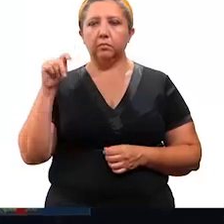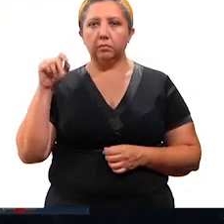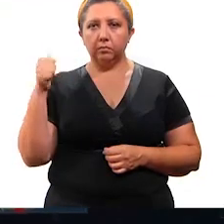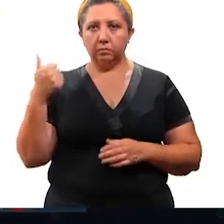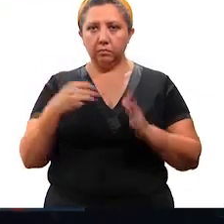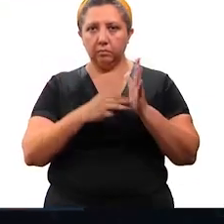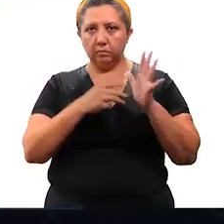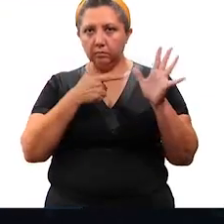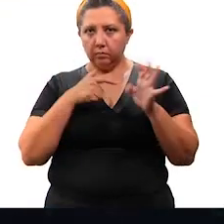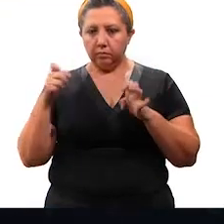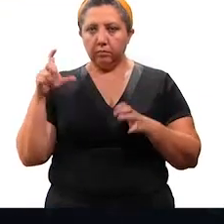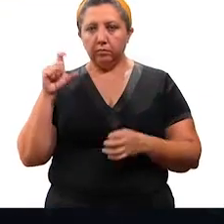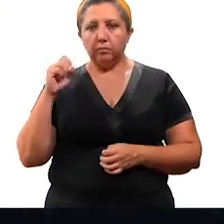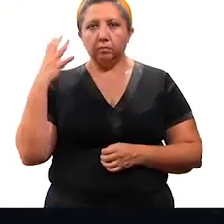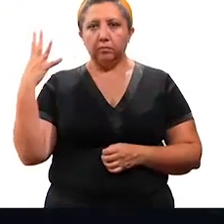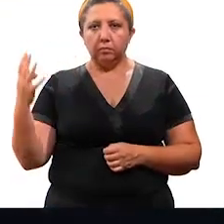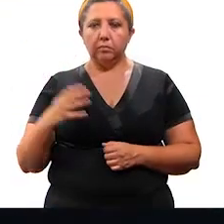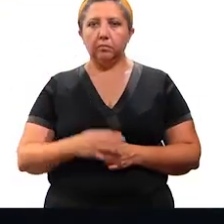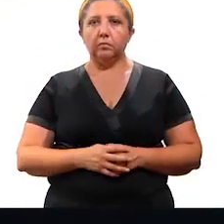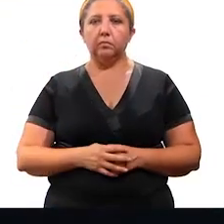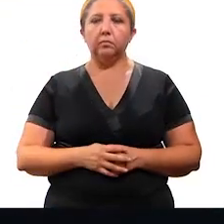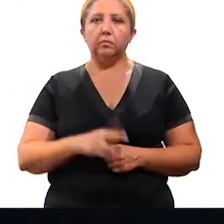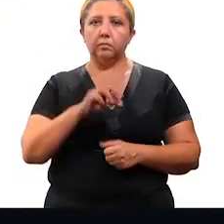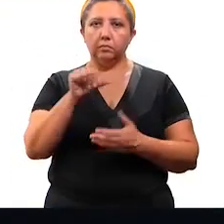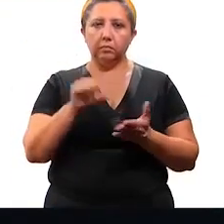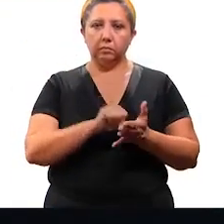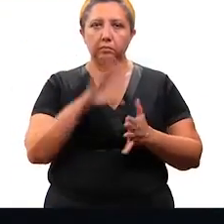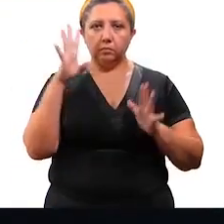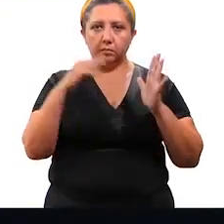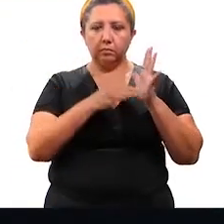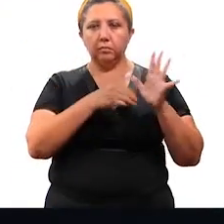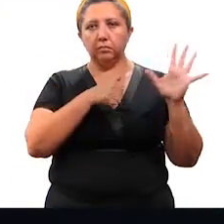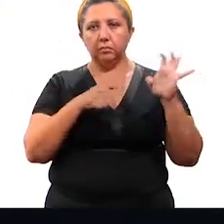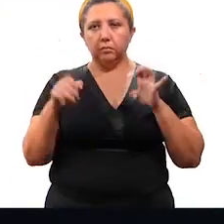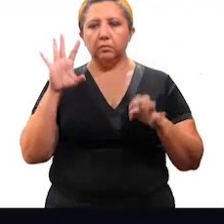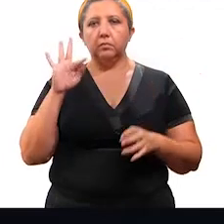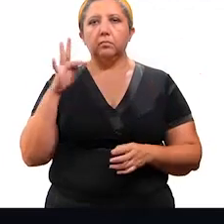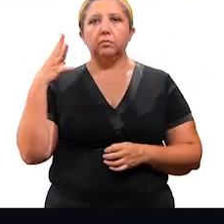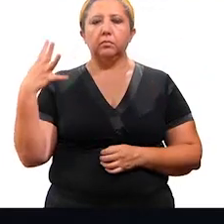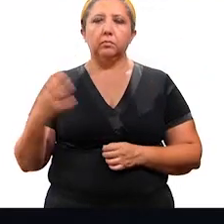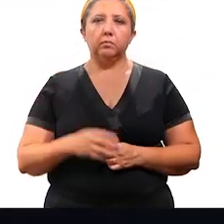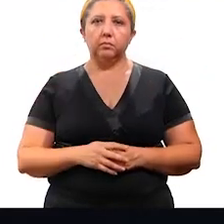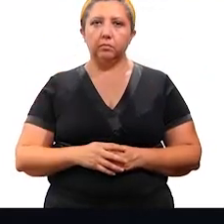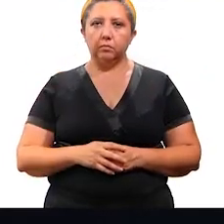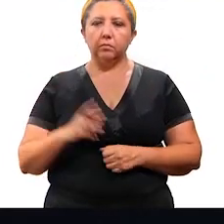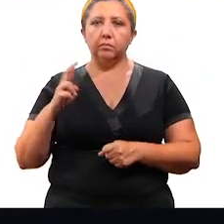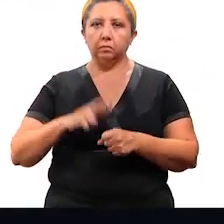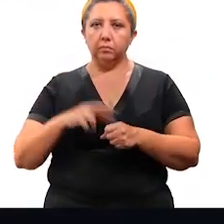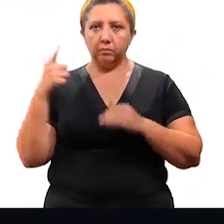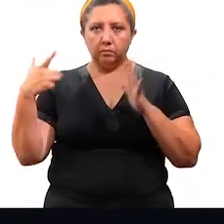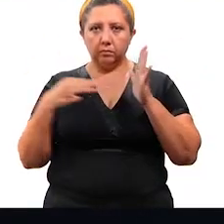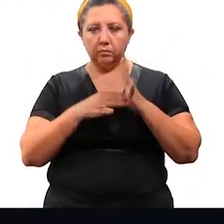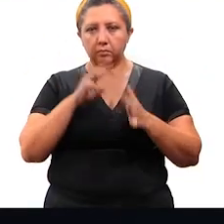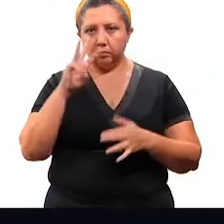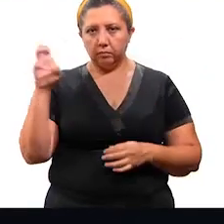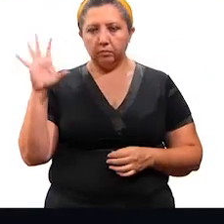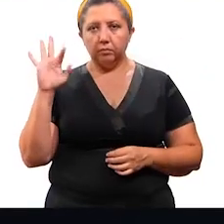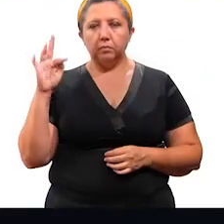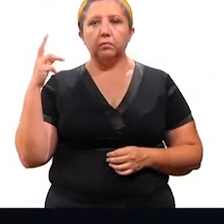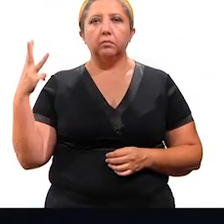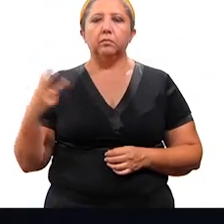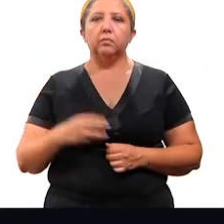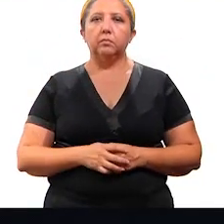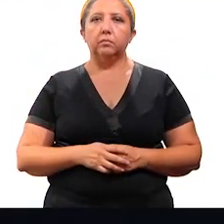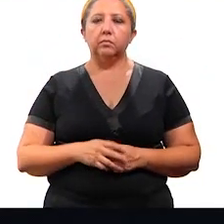oriente 11.724, en la zona centro 4.644, en la zona sur